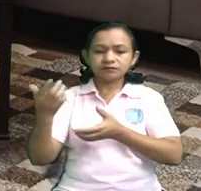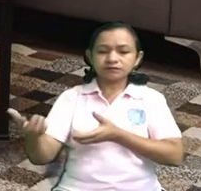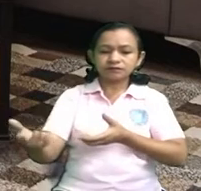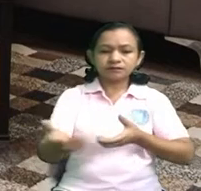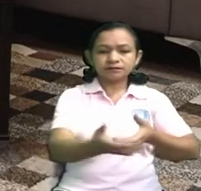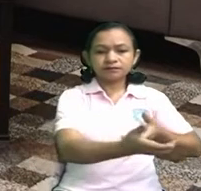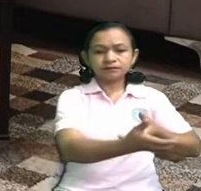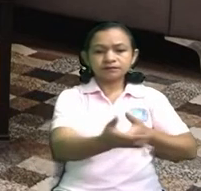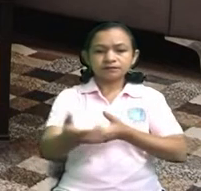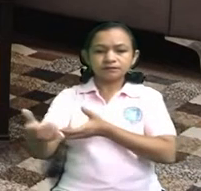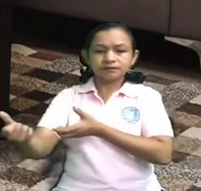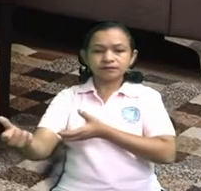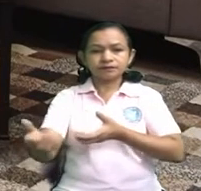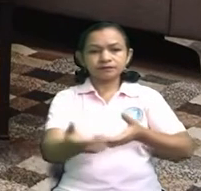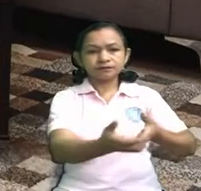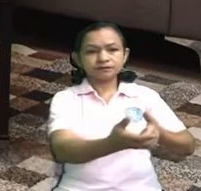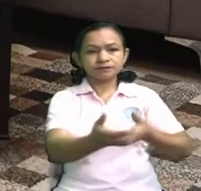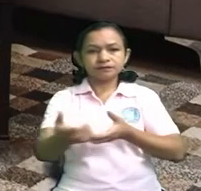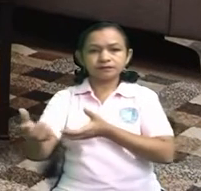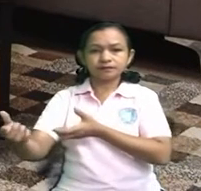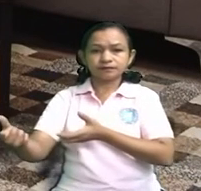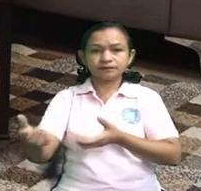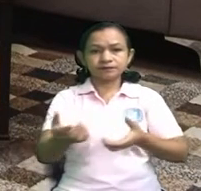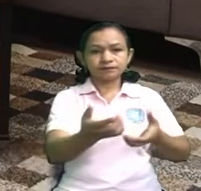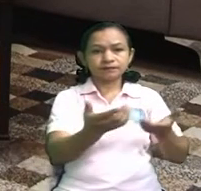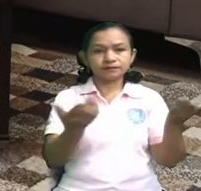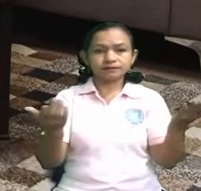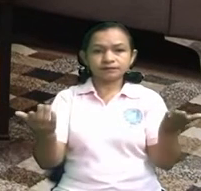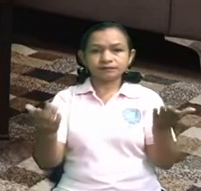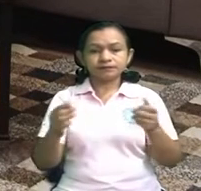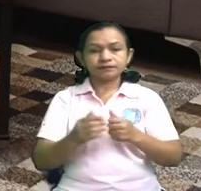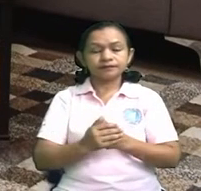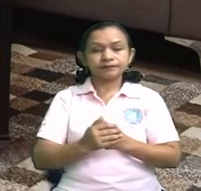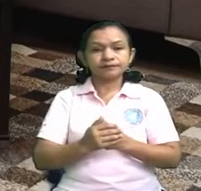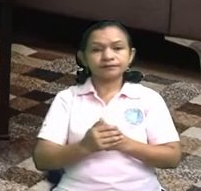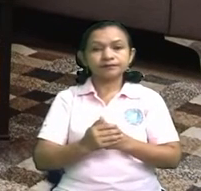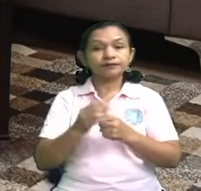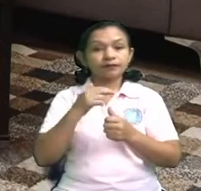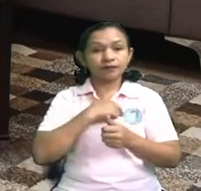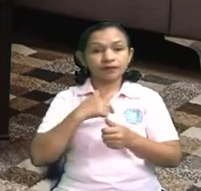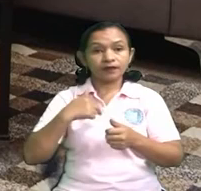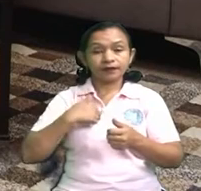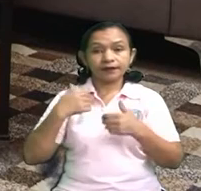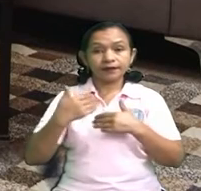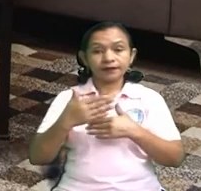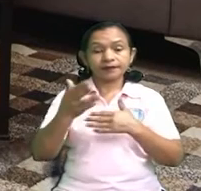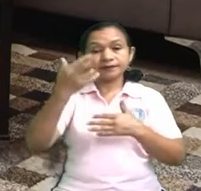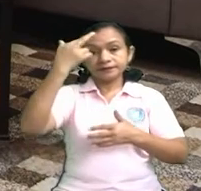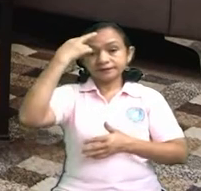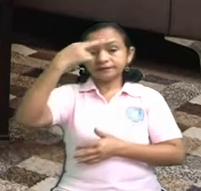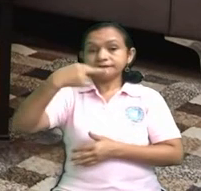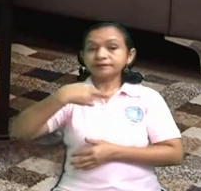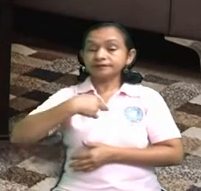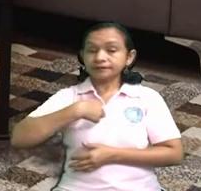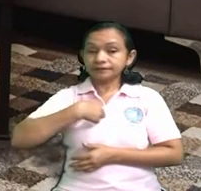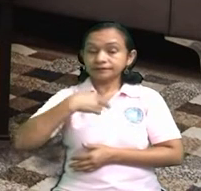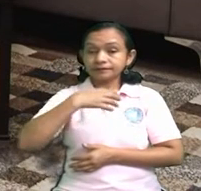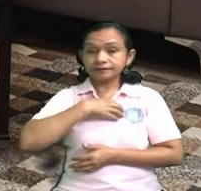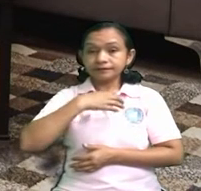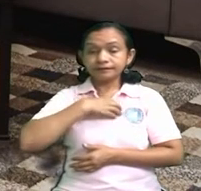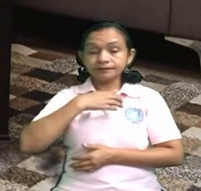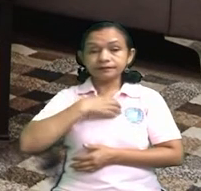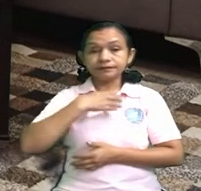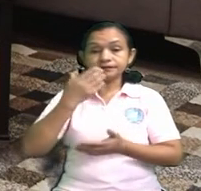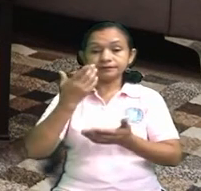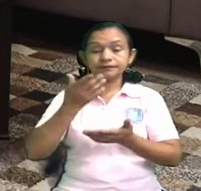no tienen horario, ¿verdad?, y eso precisamente fue producto de la responsabilidad, del